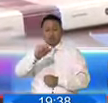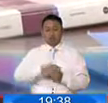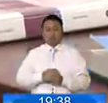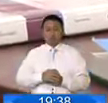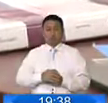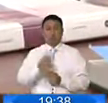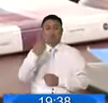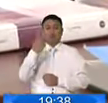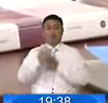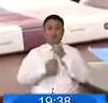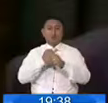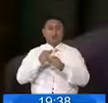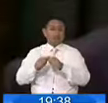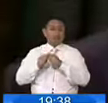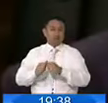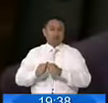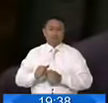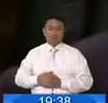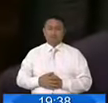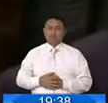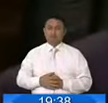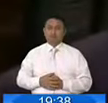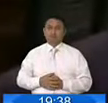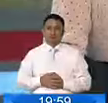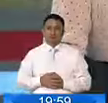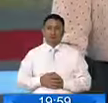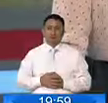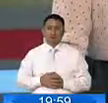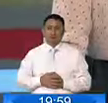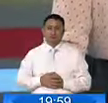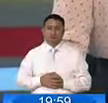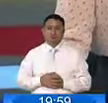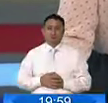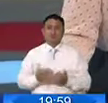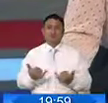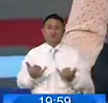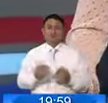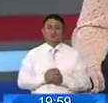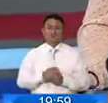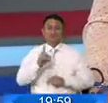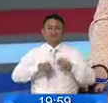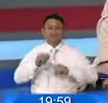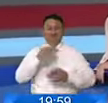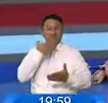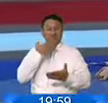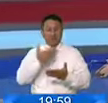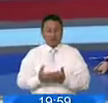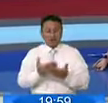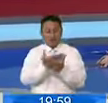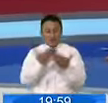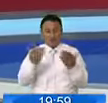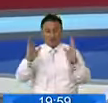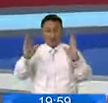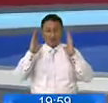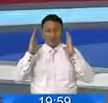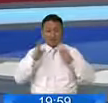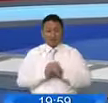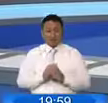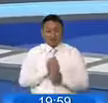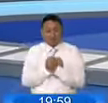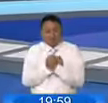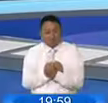será de dos años informó carolinas momento de despedirnos amigos gracias por su compañía